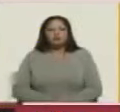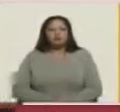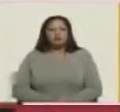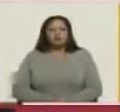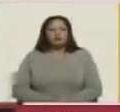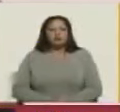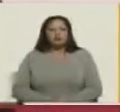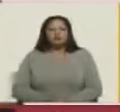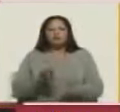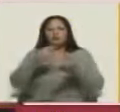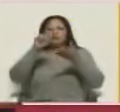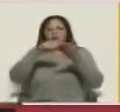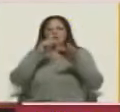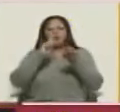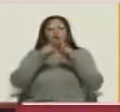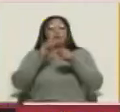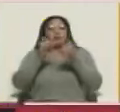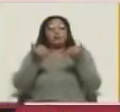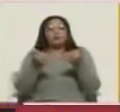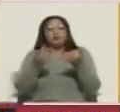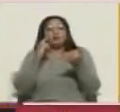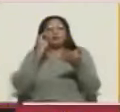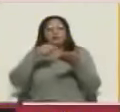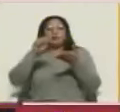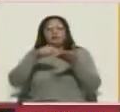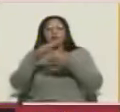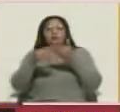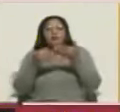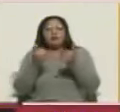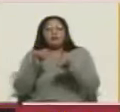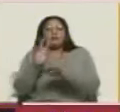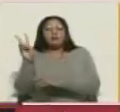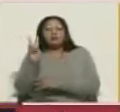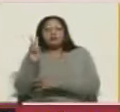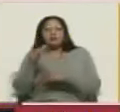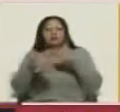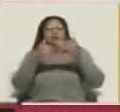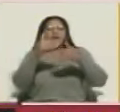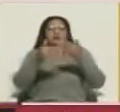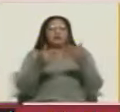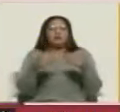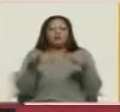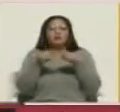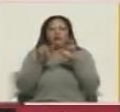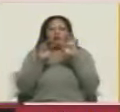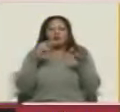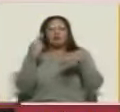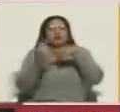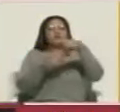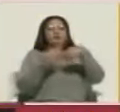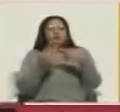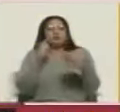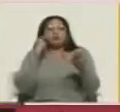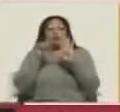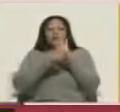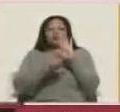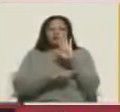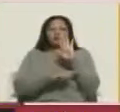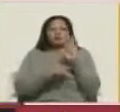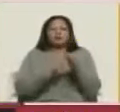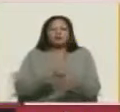Se firmaron algunas cosas allí, a las cuales Venezuela le ha venido dando, y la revolución le ha venido dando estricto